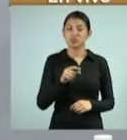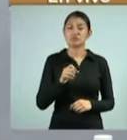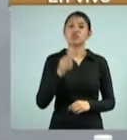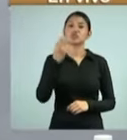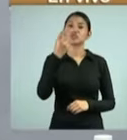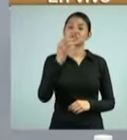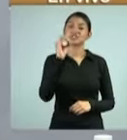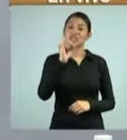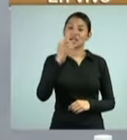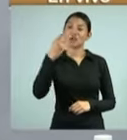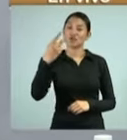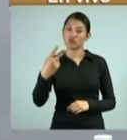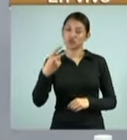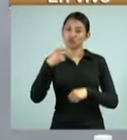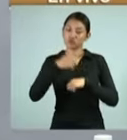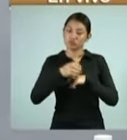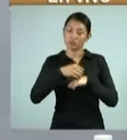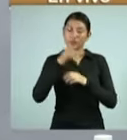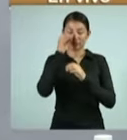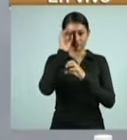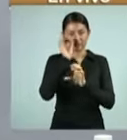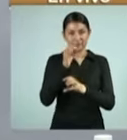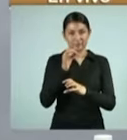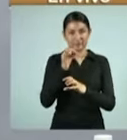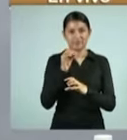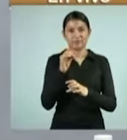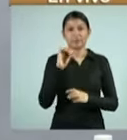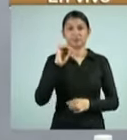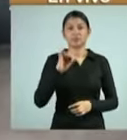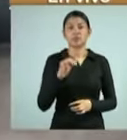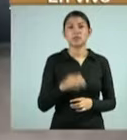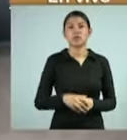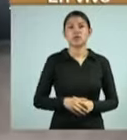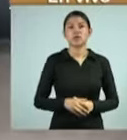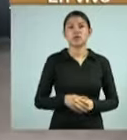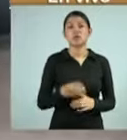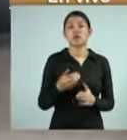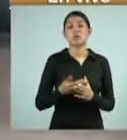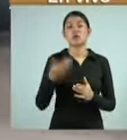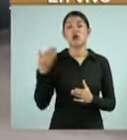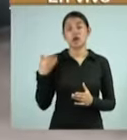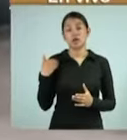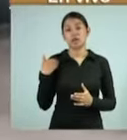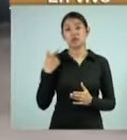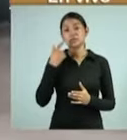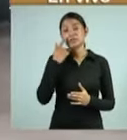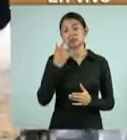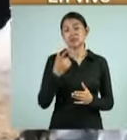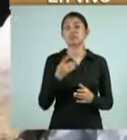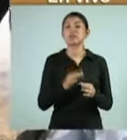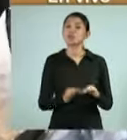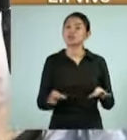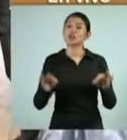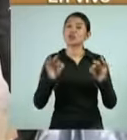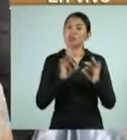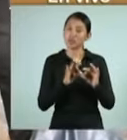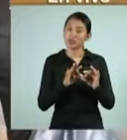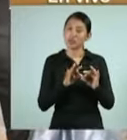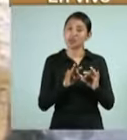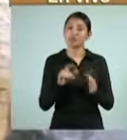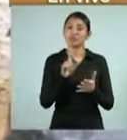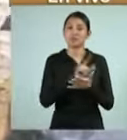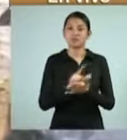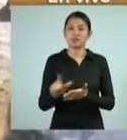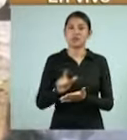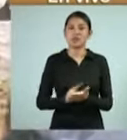2. Sin embargo, la política migratoria ha sido un factor importante, porque el